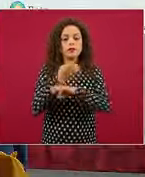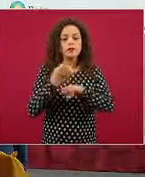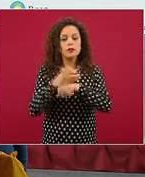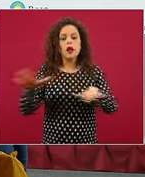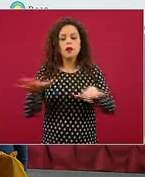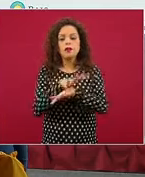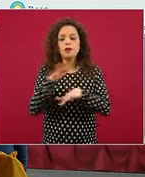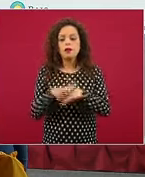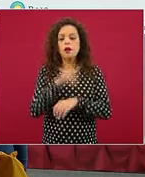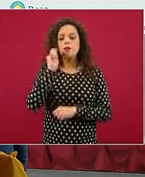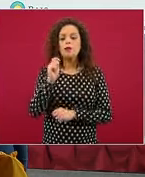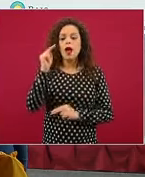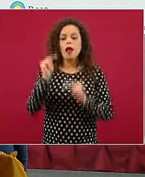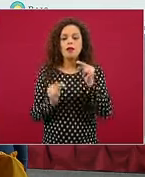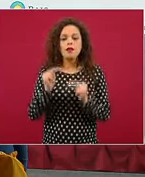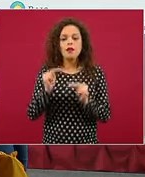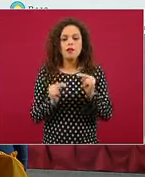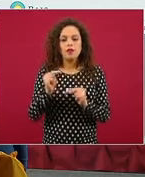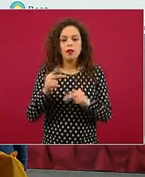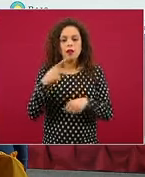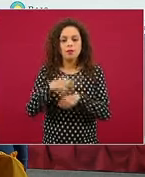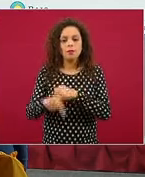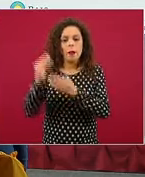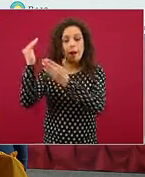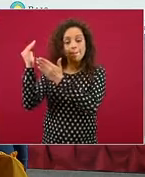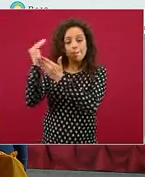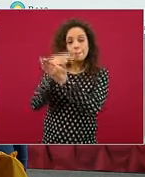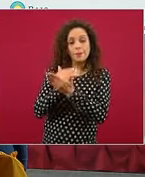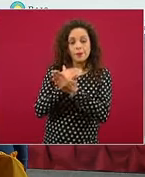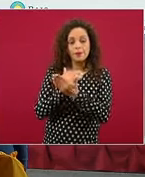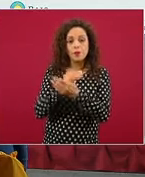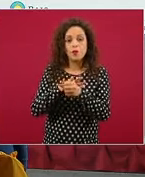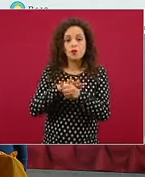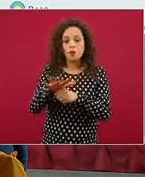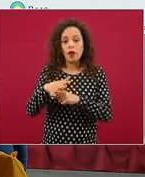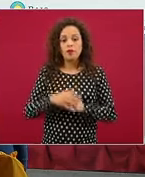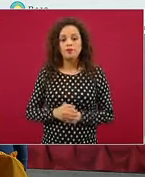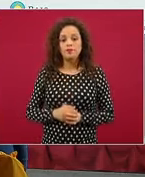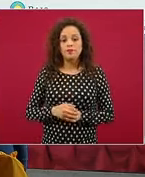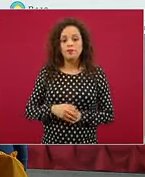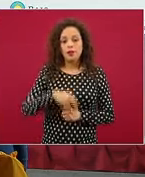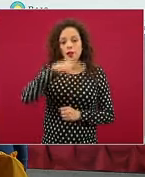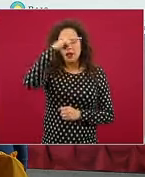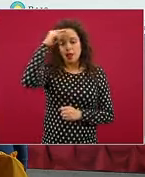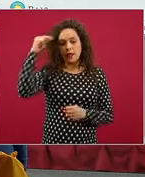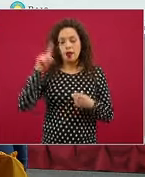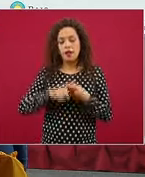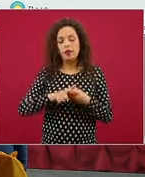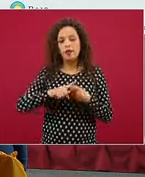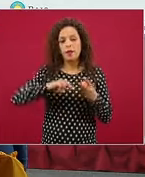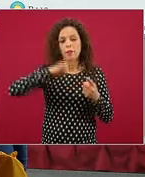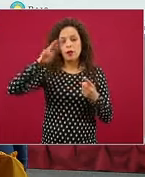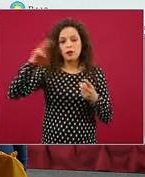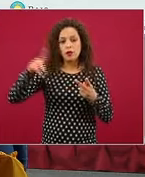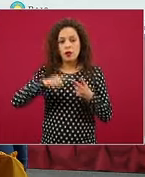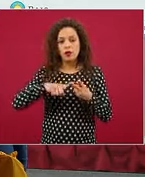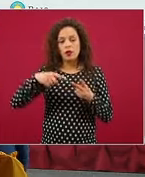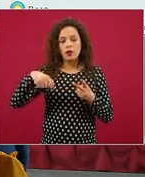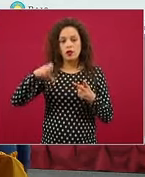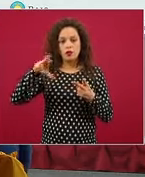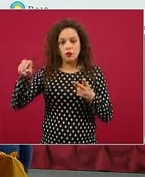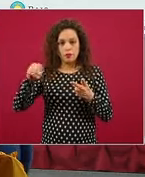un nivel de riesgo menor, fueron precisamente Nayarit, Michoacán y Quintana Roo, que en el semáforo